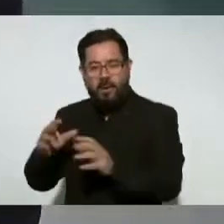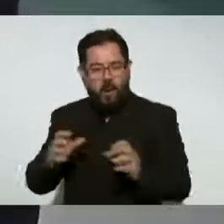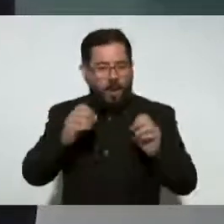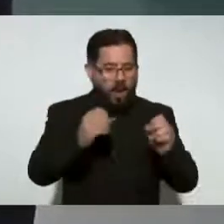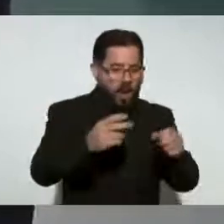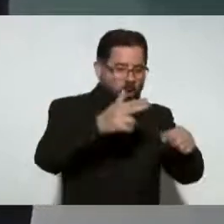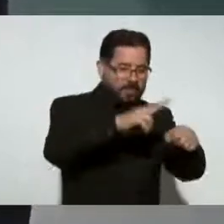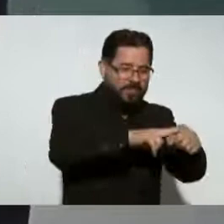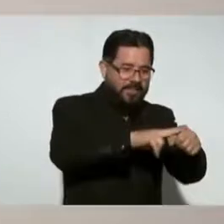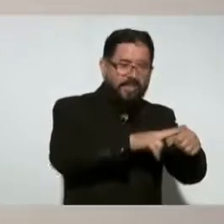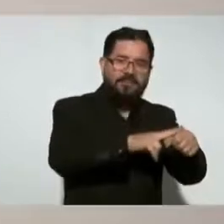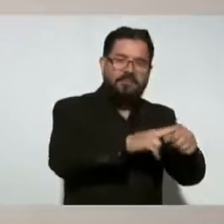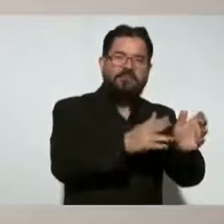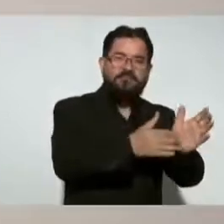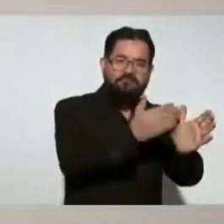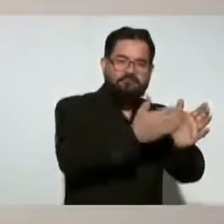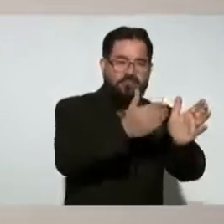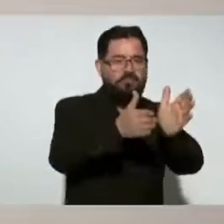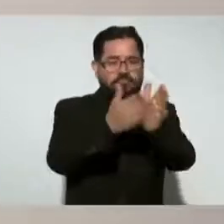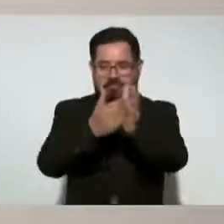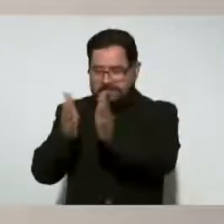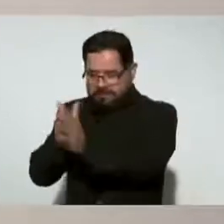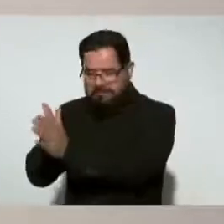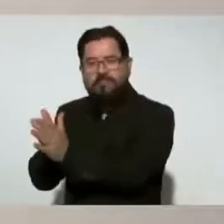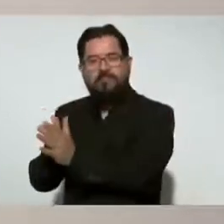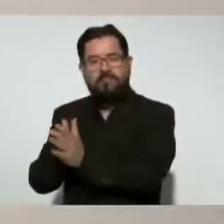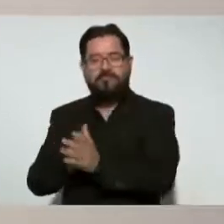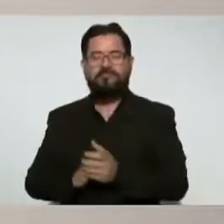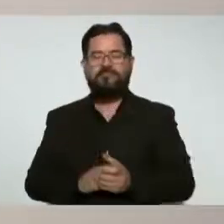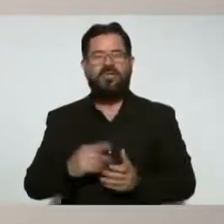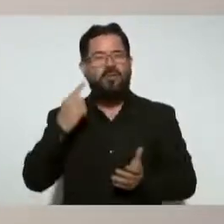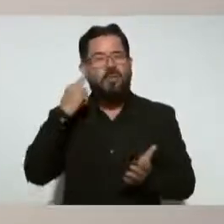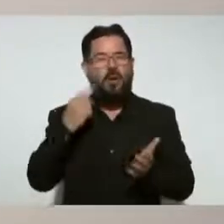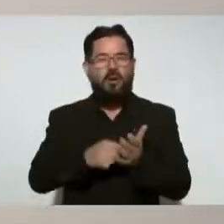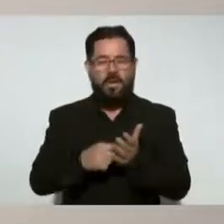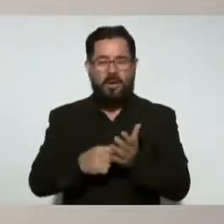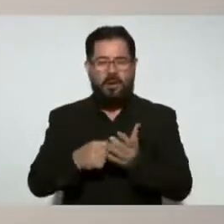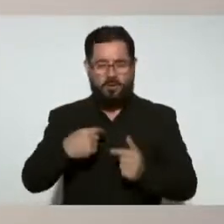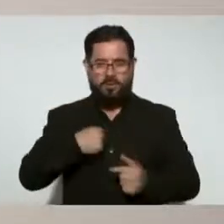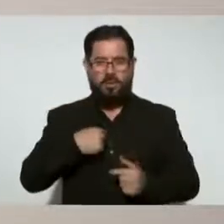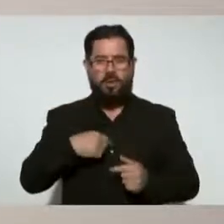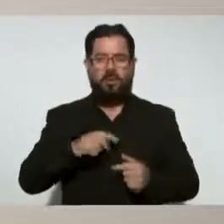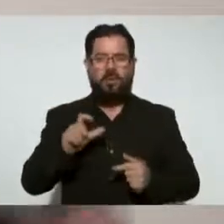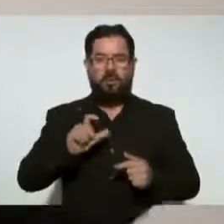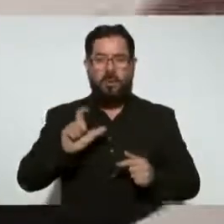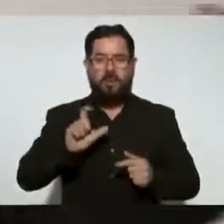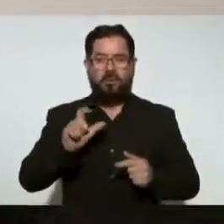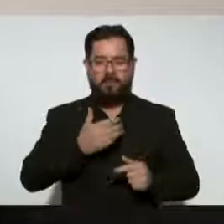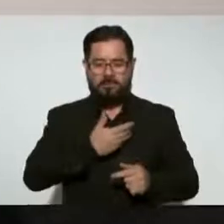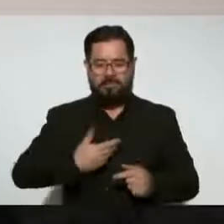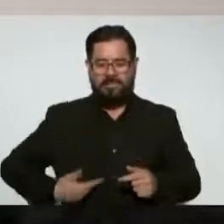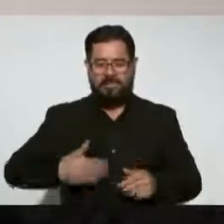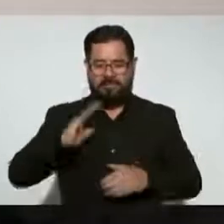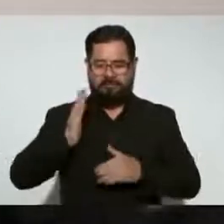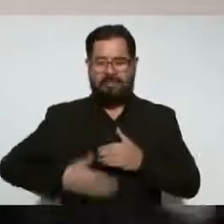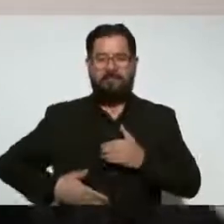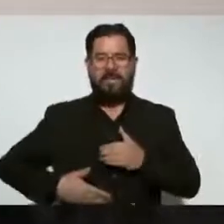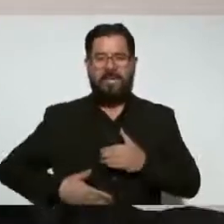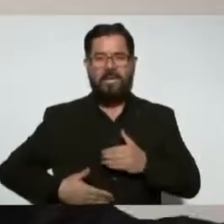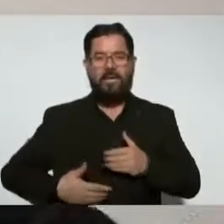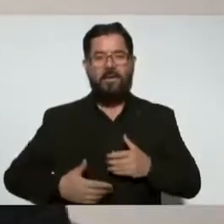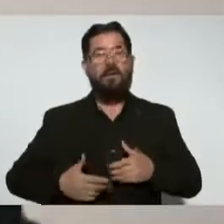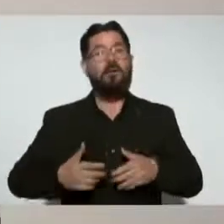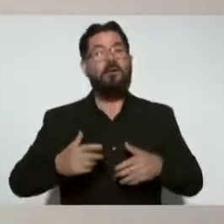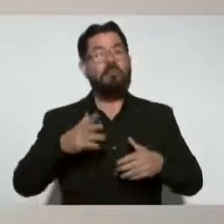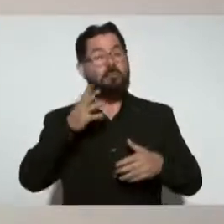que al finalizar el sexenio tengamos ya